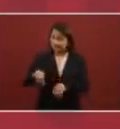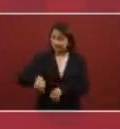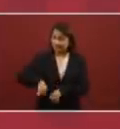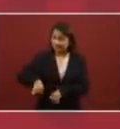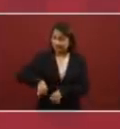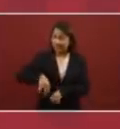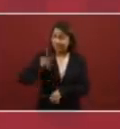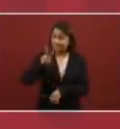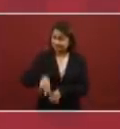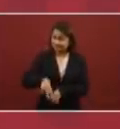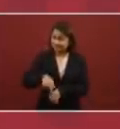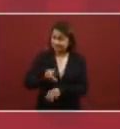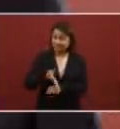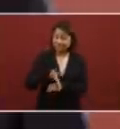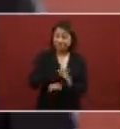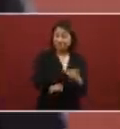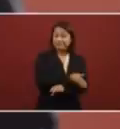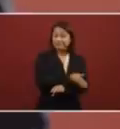cuántos